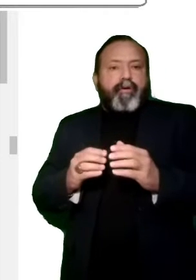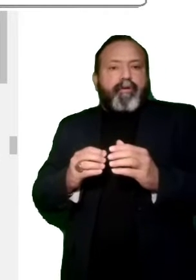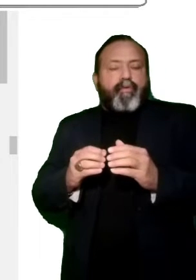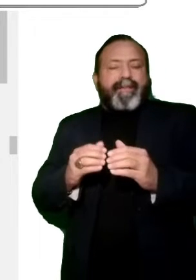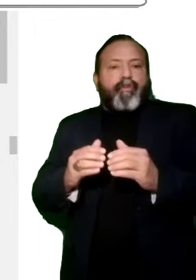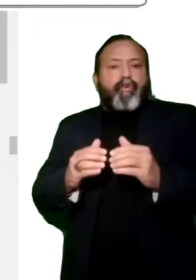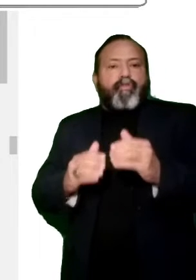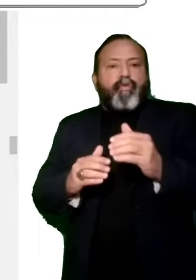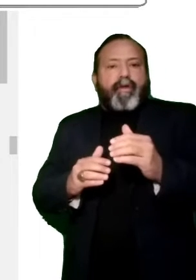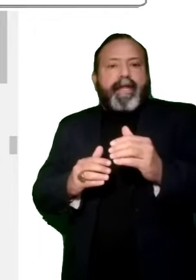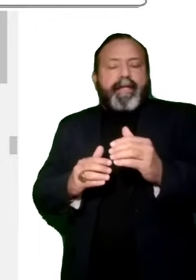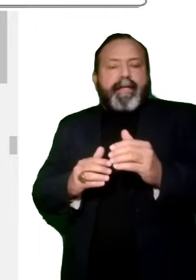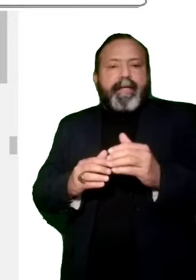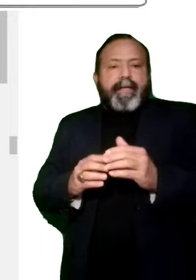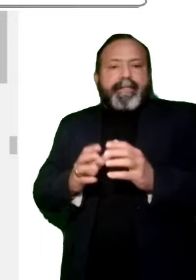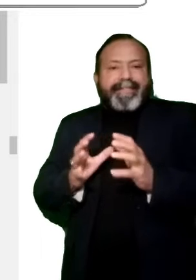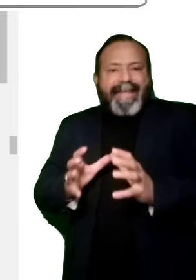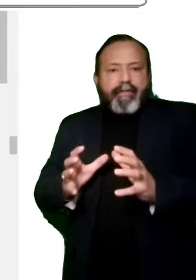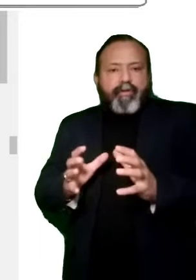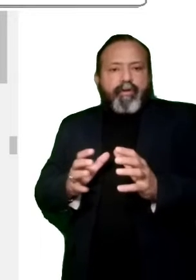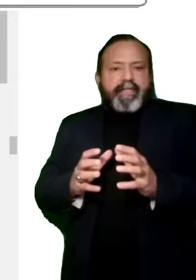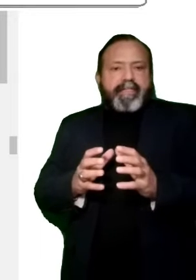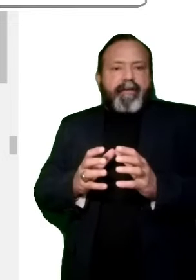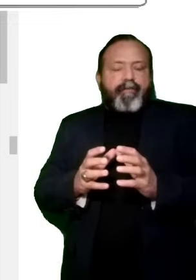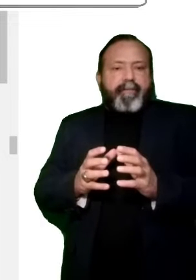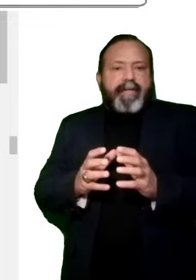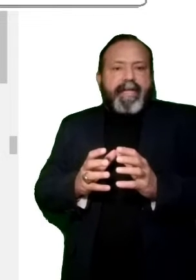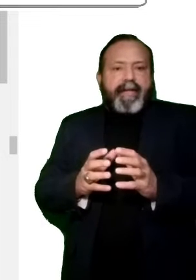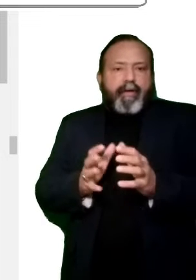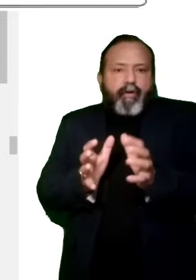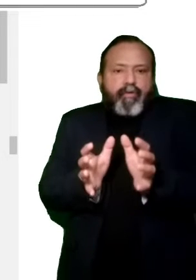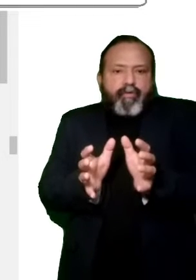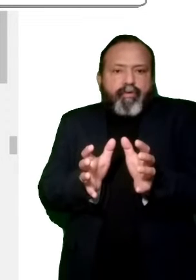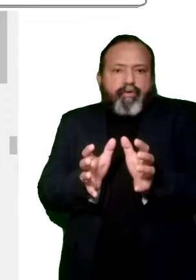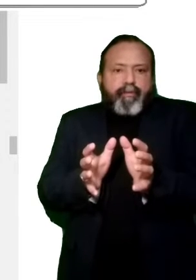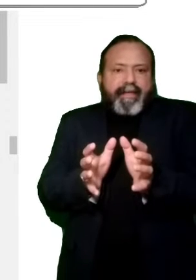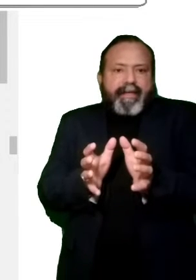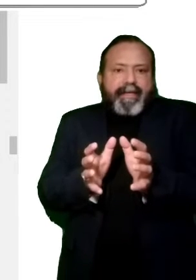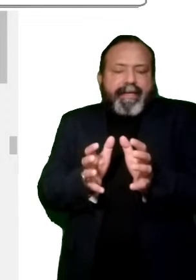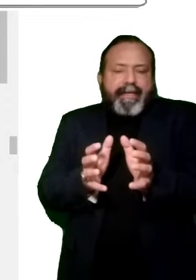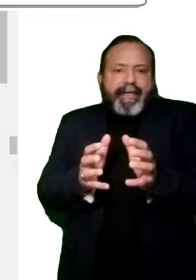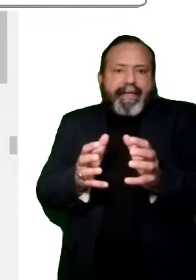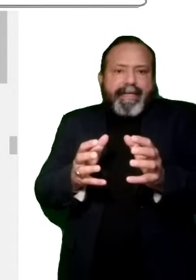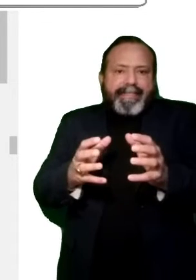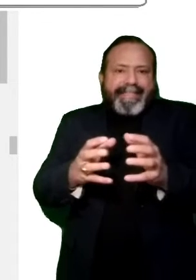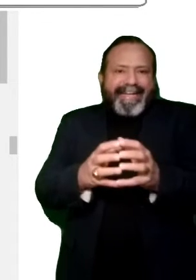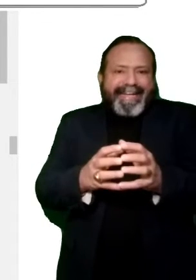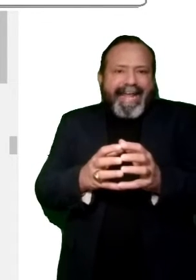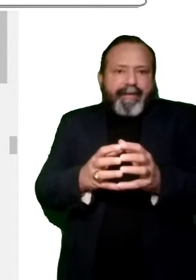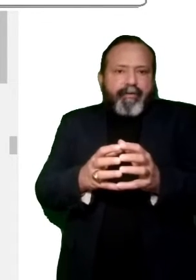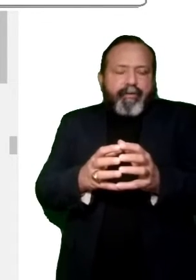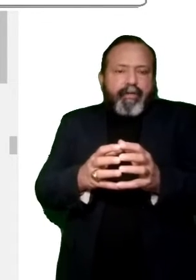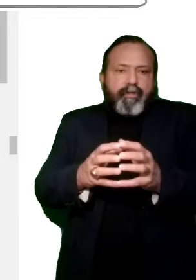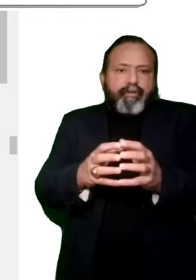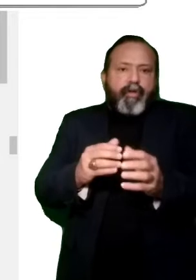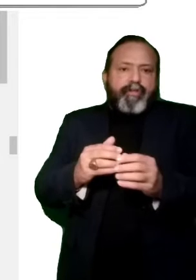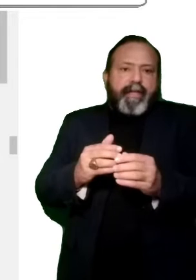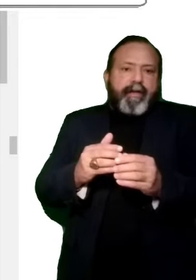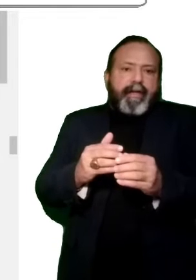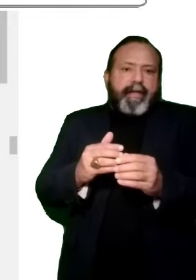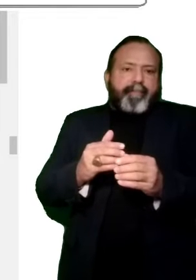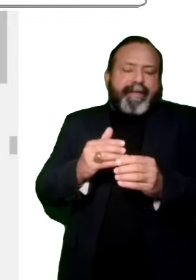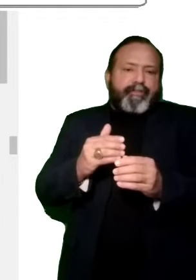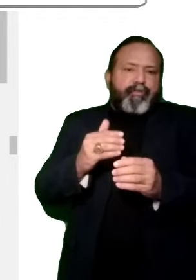como estos delitos cuando concurren dentro del seno familiar o un grupo